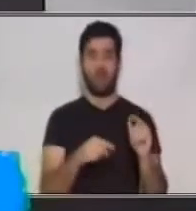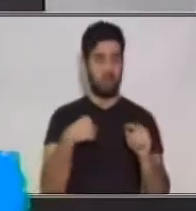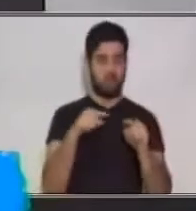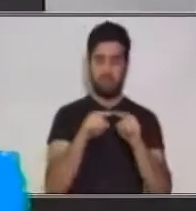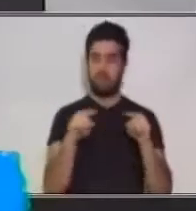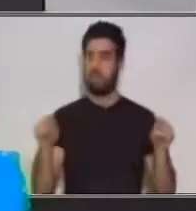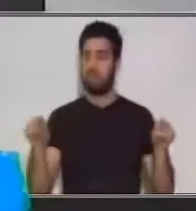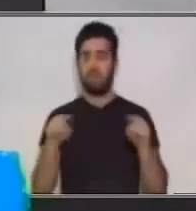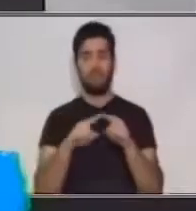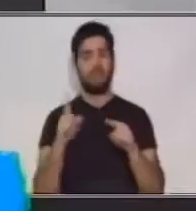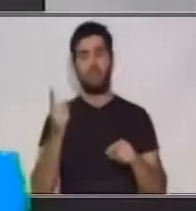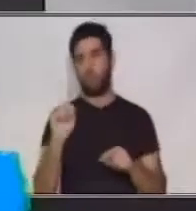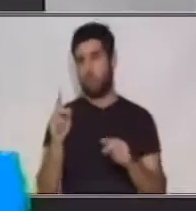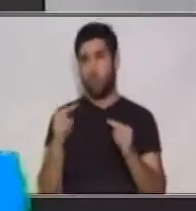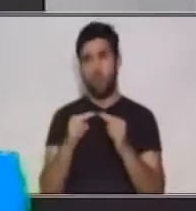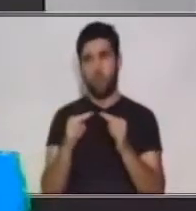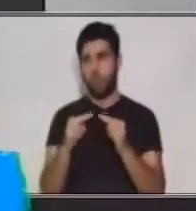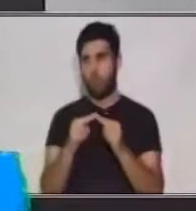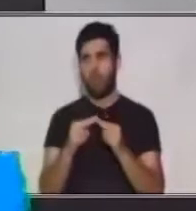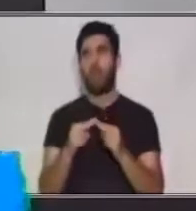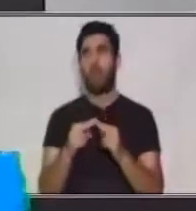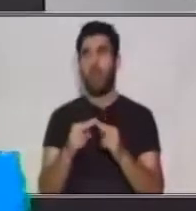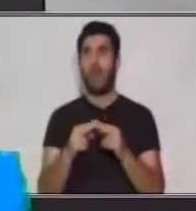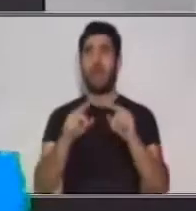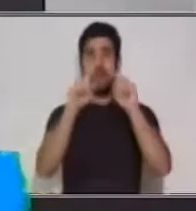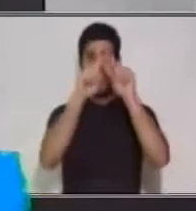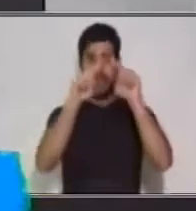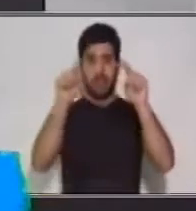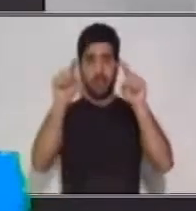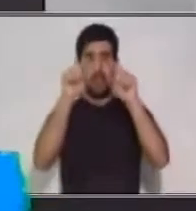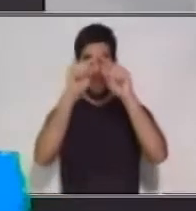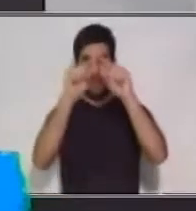desconozco, pero su valor sería de ángulo, sería